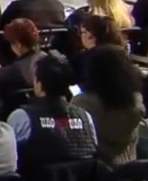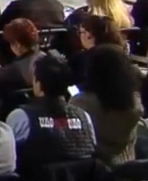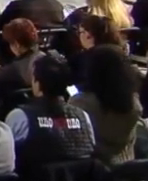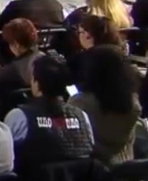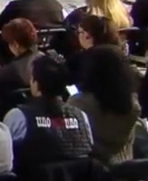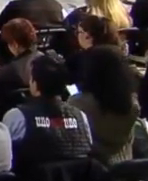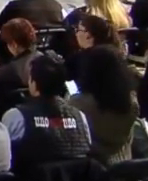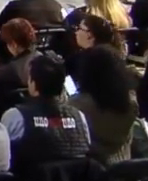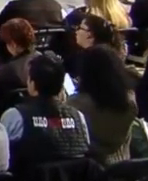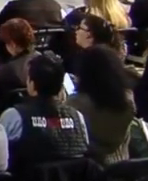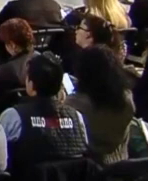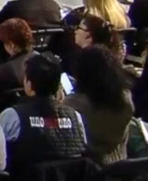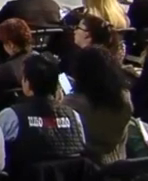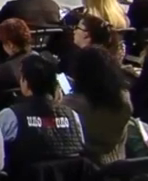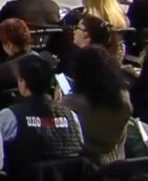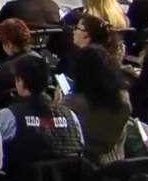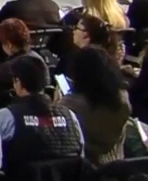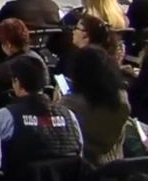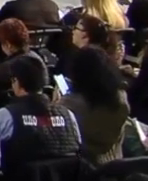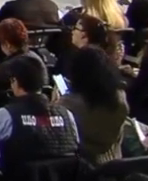Entonces, eso